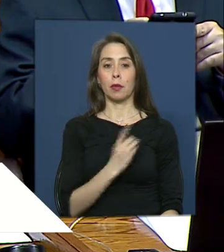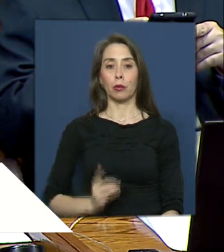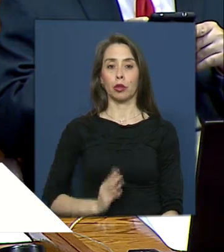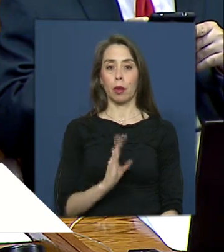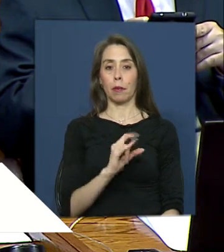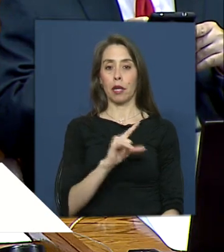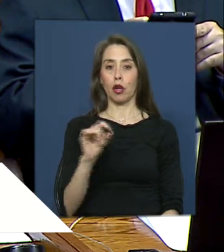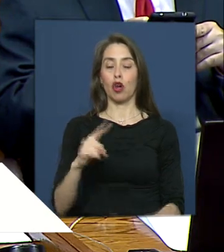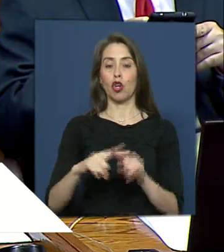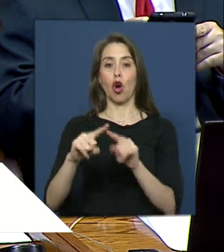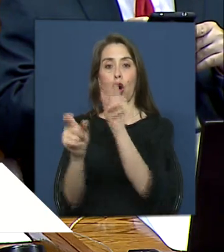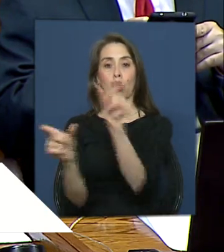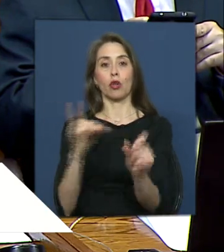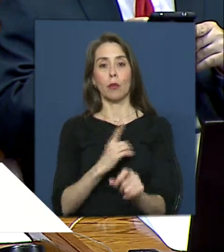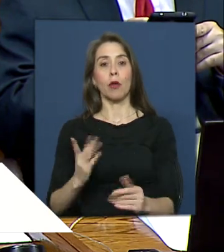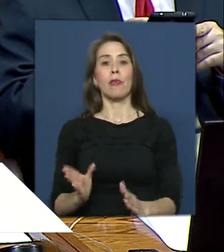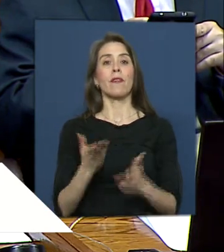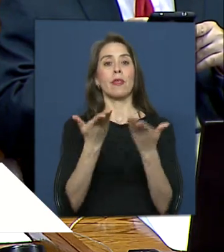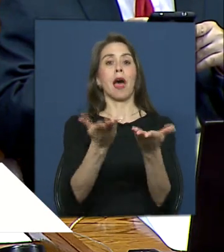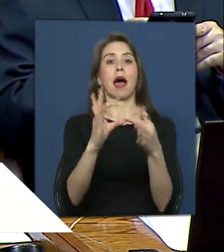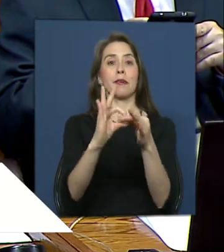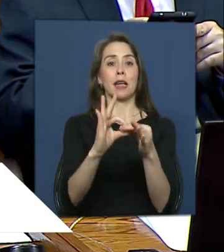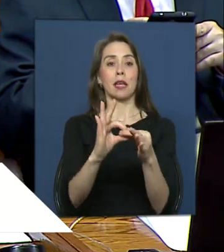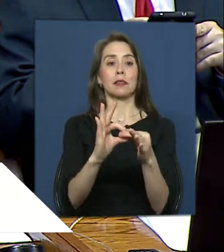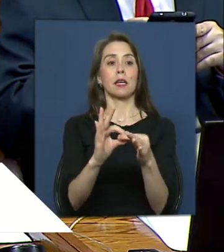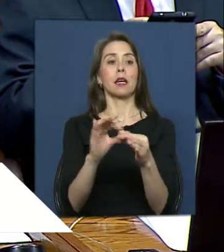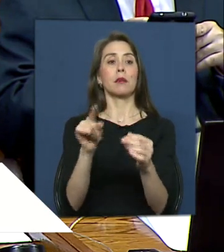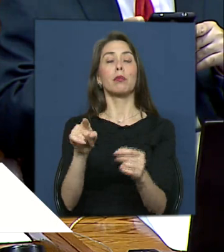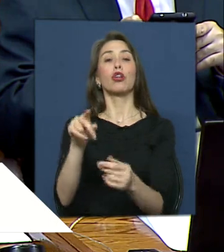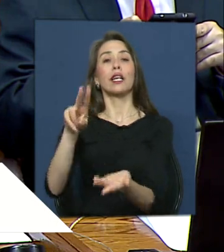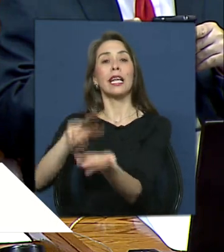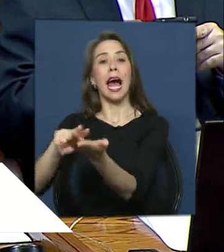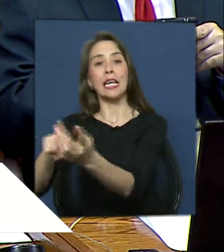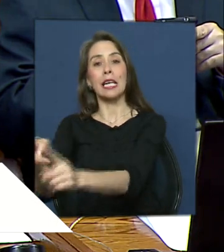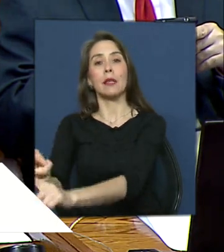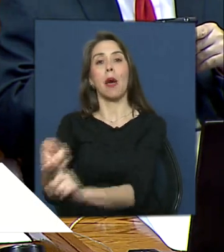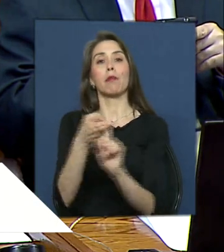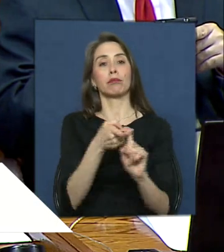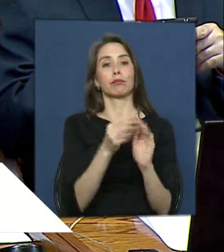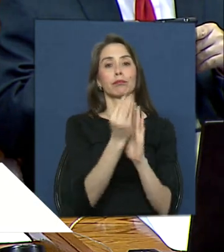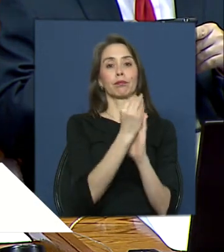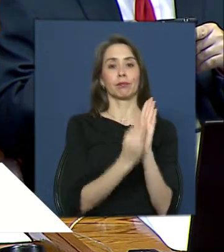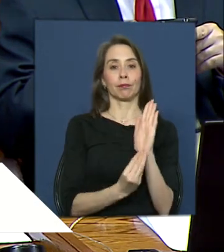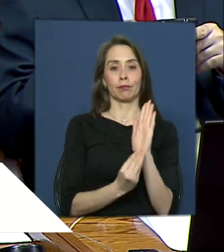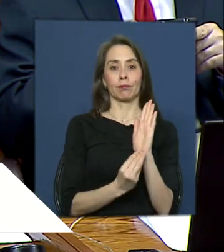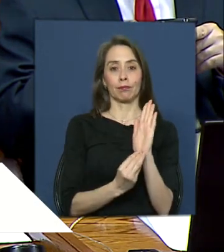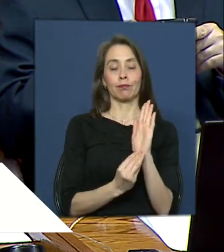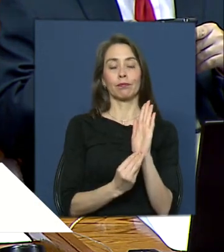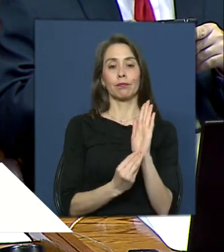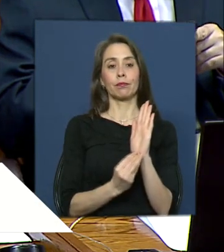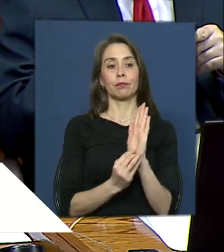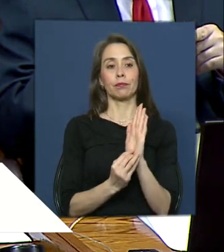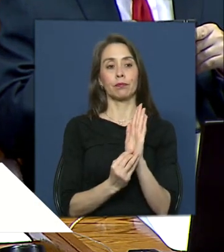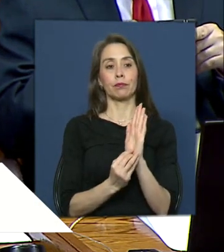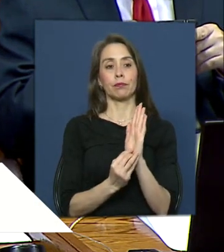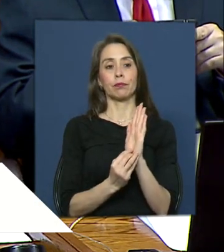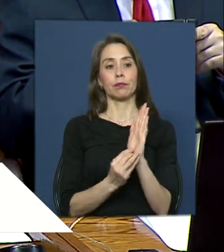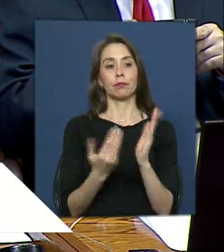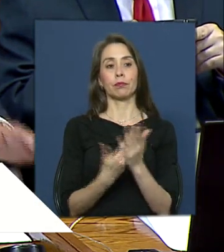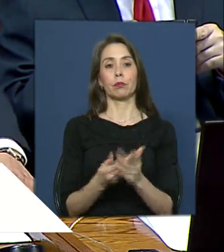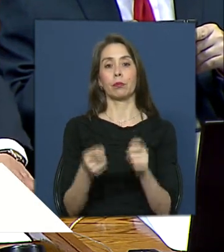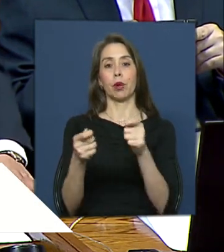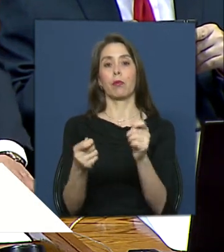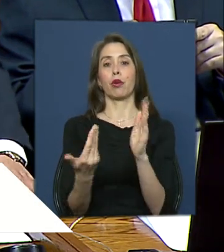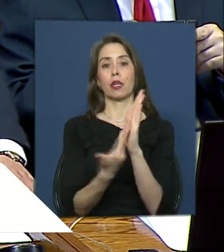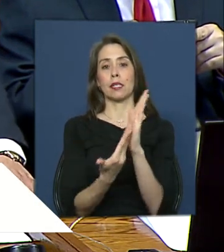Belolio y otro, nos hacemos cargo de esta realidad, que surge desde la realidad, y proponemos